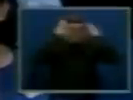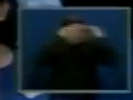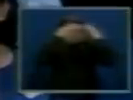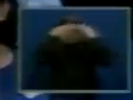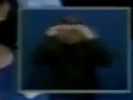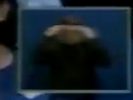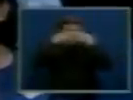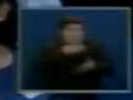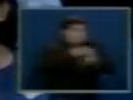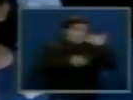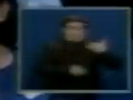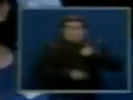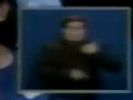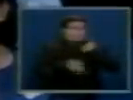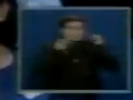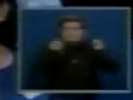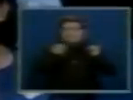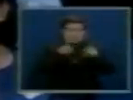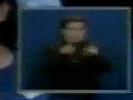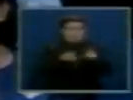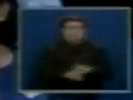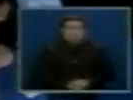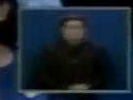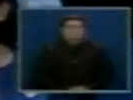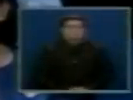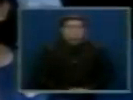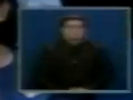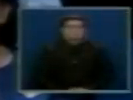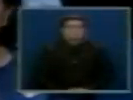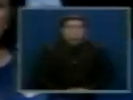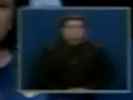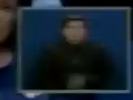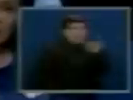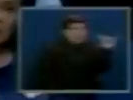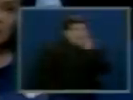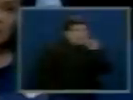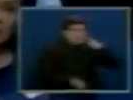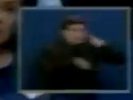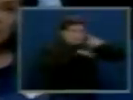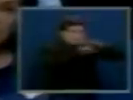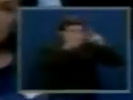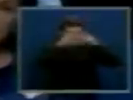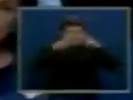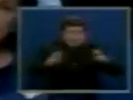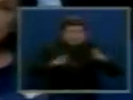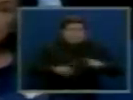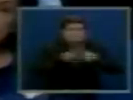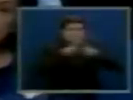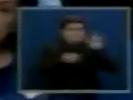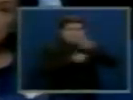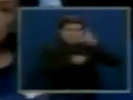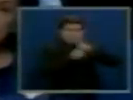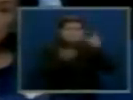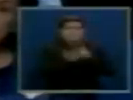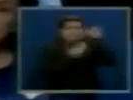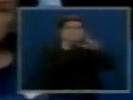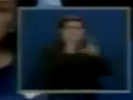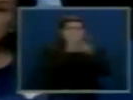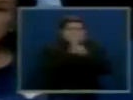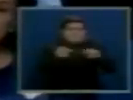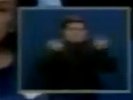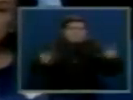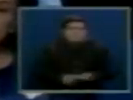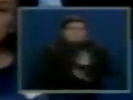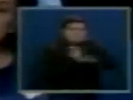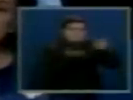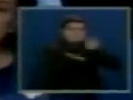que antes no estaban disponibles con ese propósito. También se envió a la consideración de las y los diputados un proyecto de ley contra la evasión